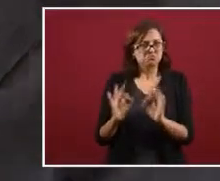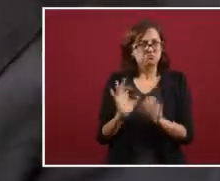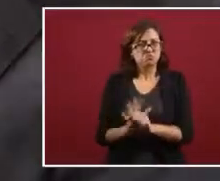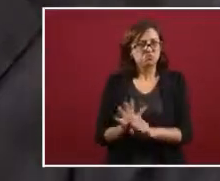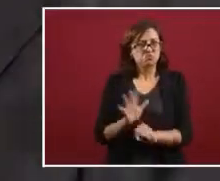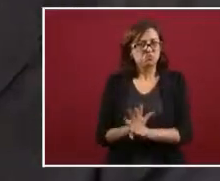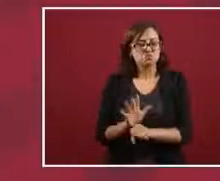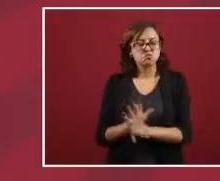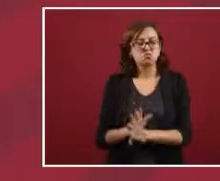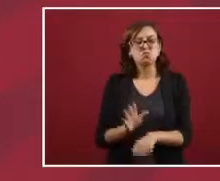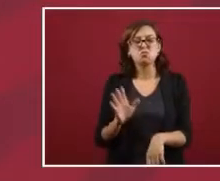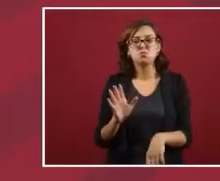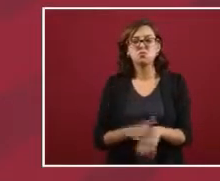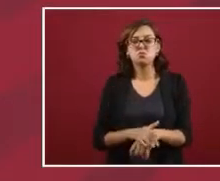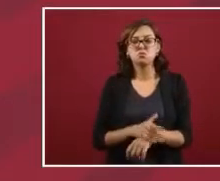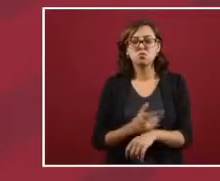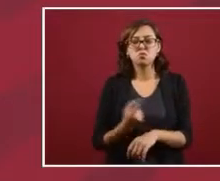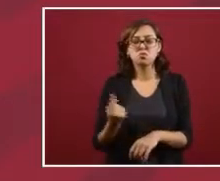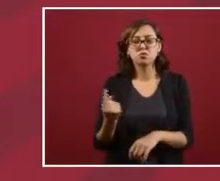porque ese ahorro